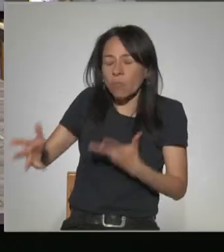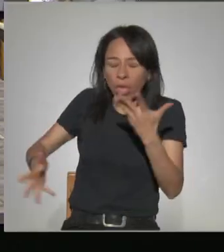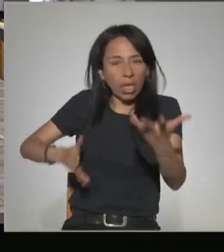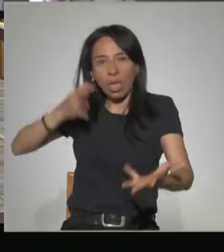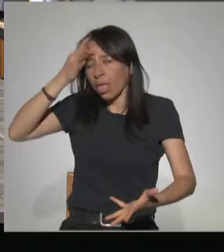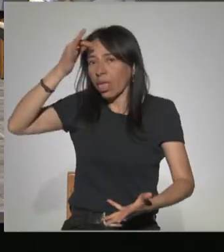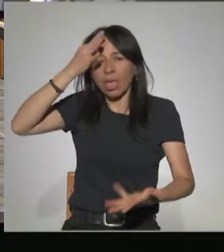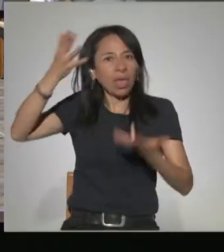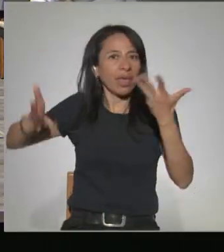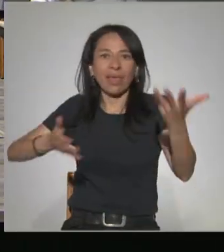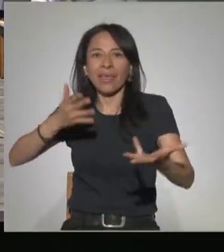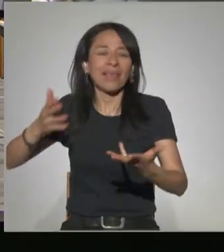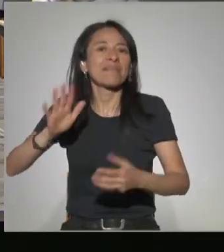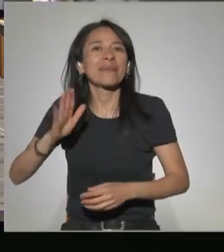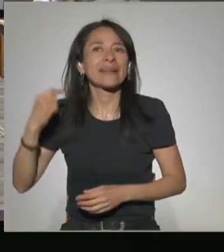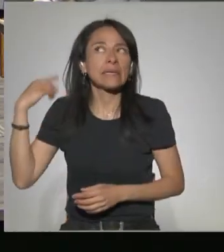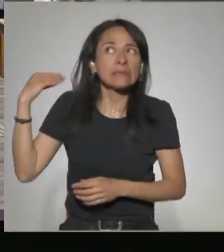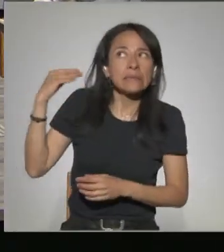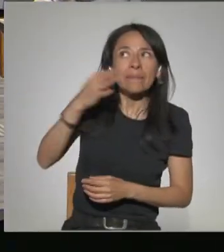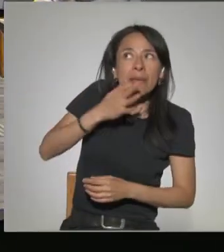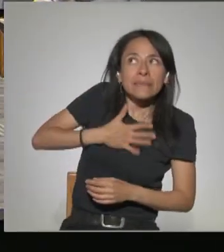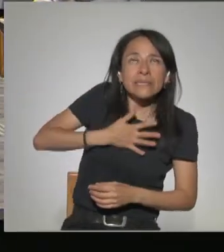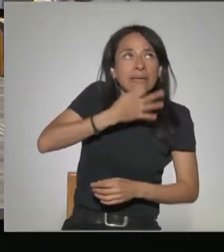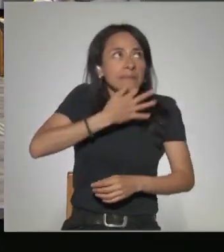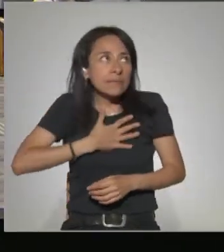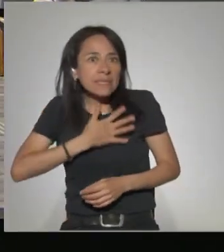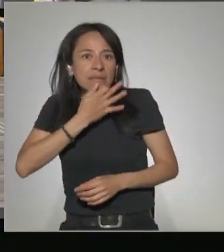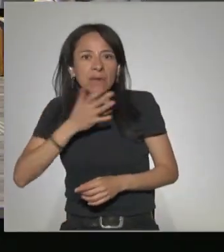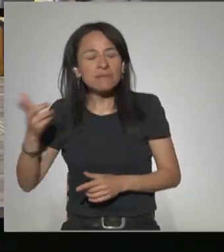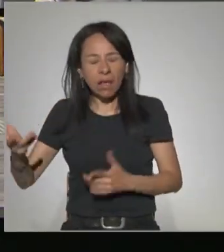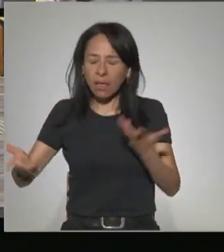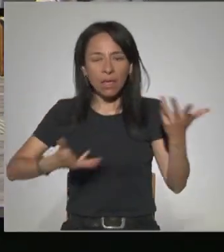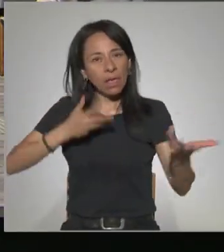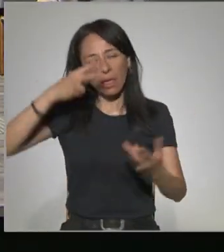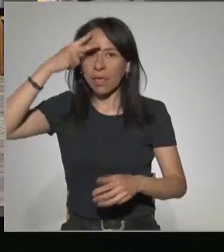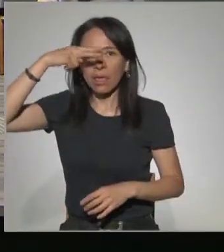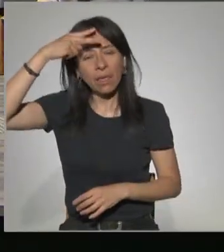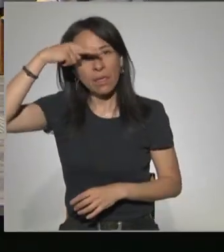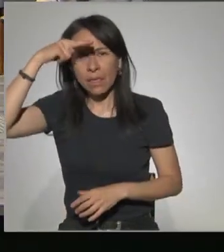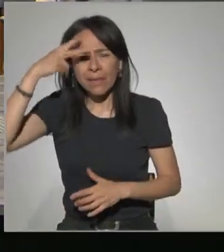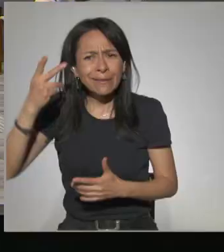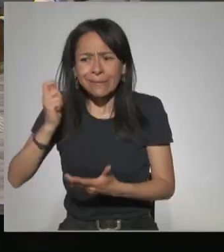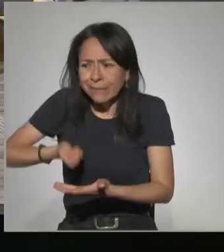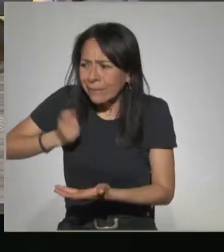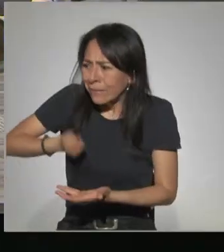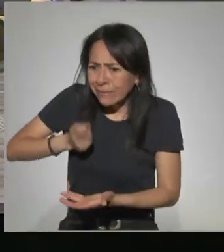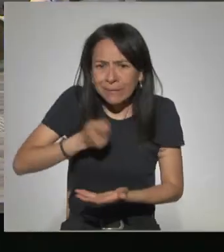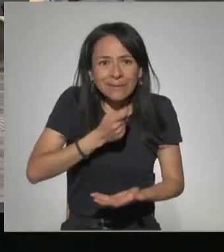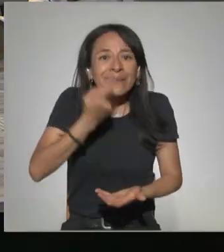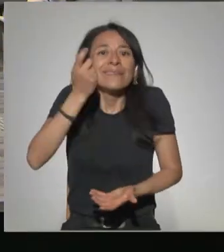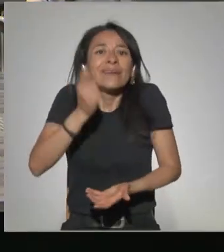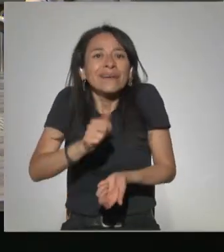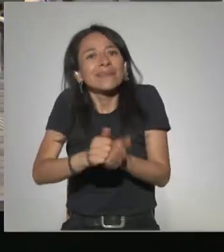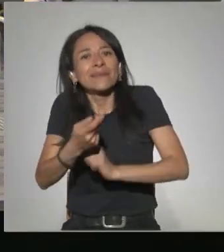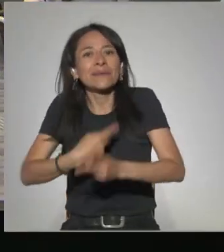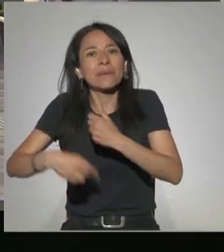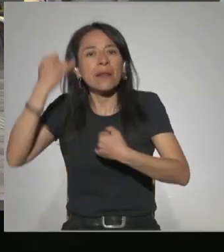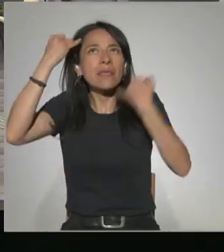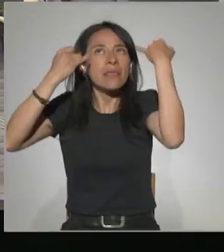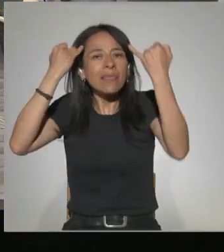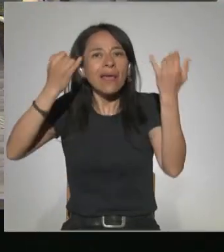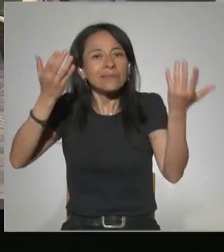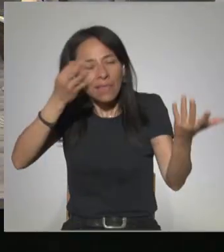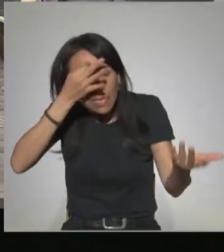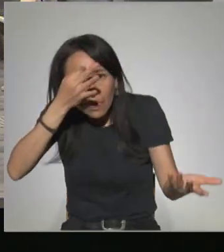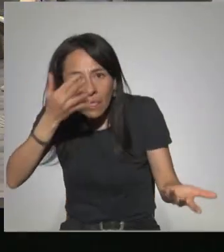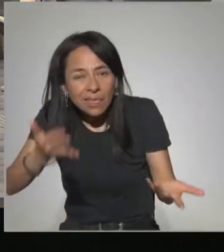por Pepe todos Grillo confundido, ¿no? El Pepe Claro. Grillo torpe. Claro. Que eso se refleja, pensamientos torpes, te